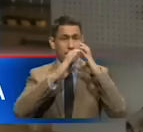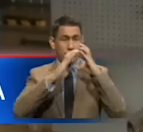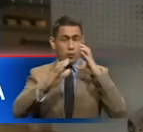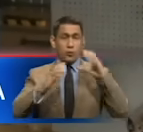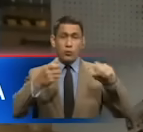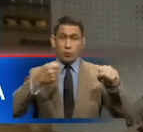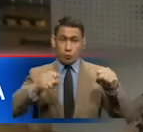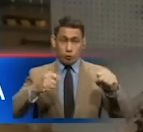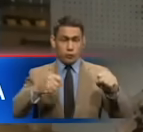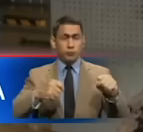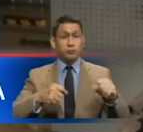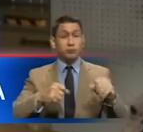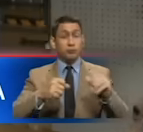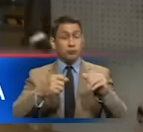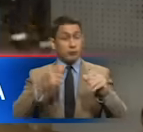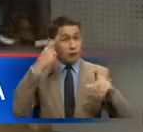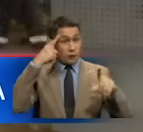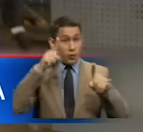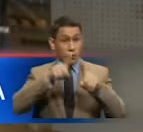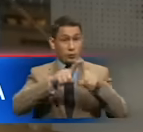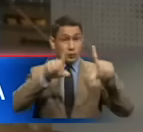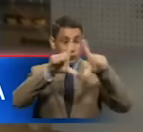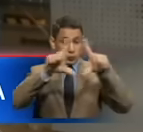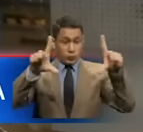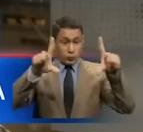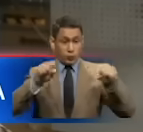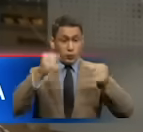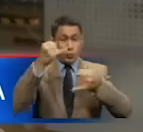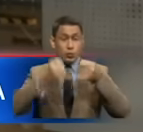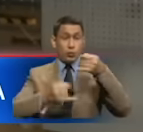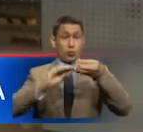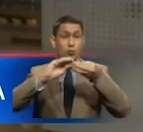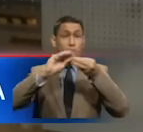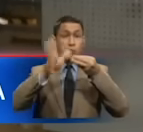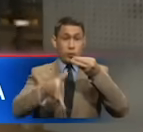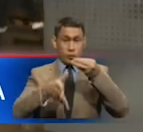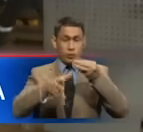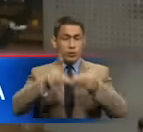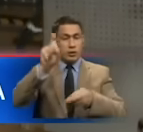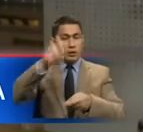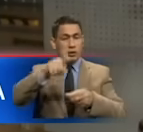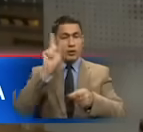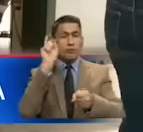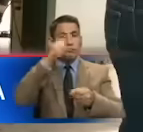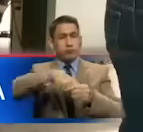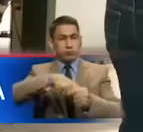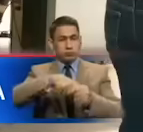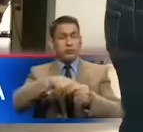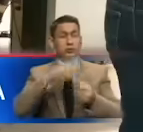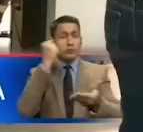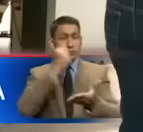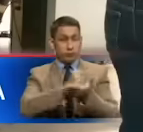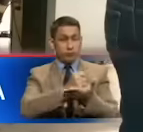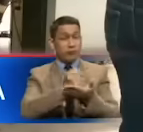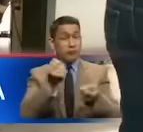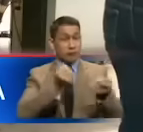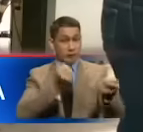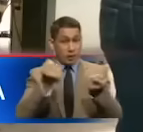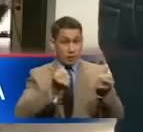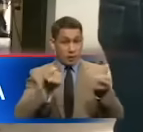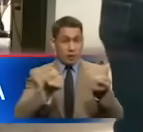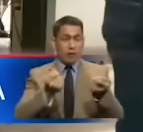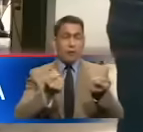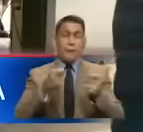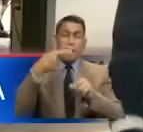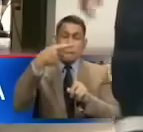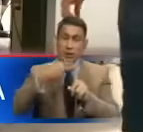motos, cuyo último dígito de la placa termine en 1, tienen que hacer la matriculación en el mes de febrero. Asimismo, recordarle a la ciudadanía